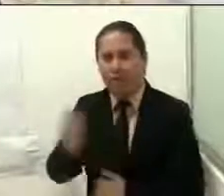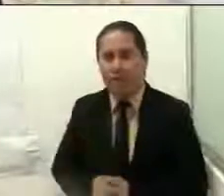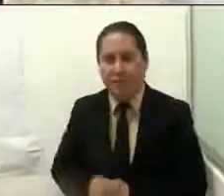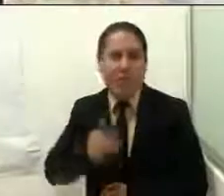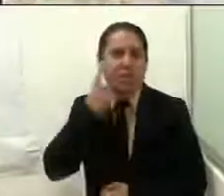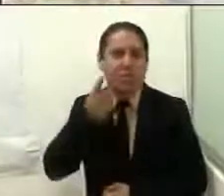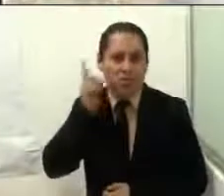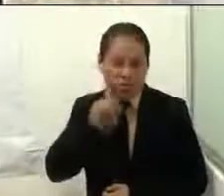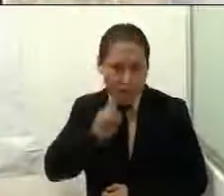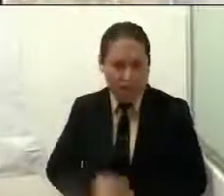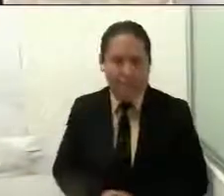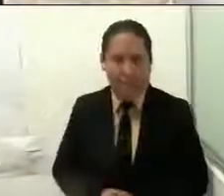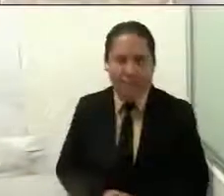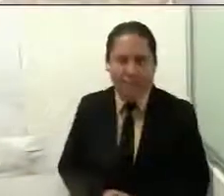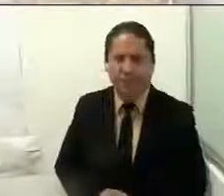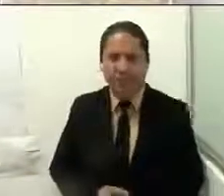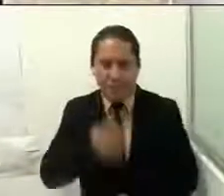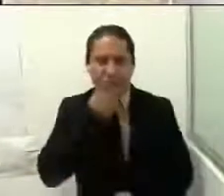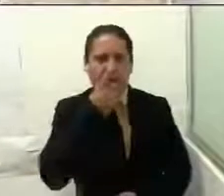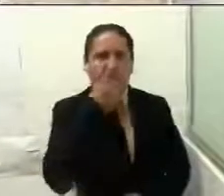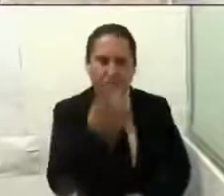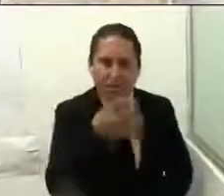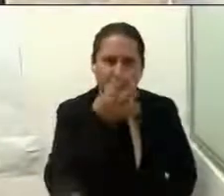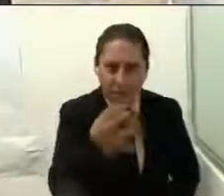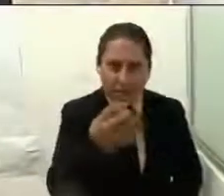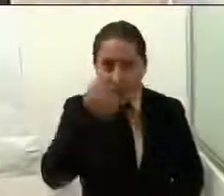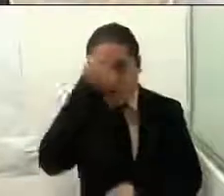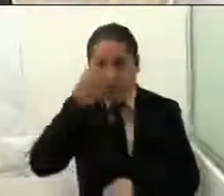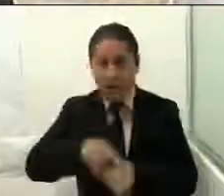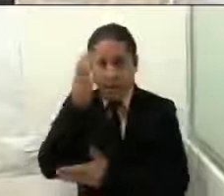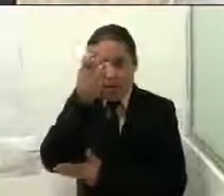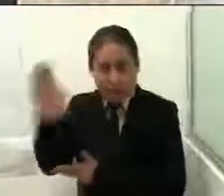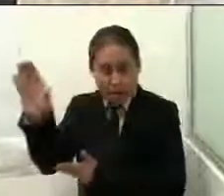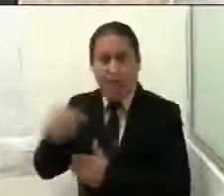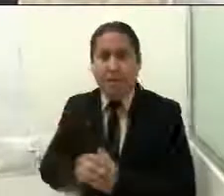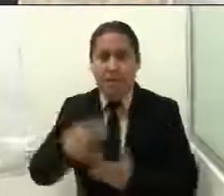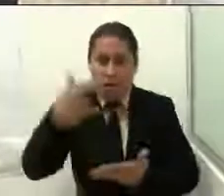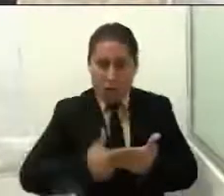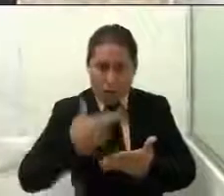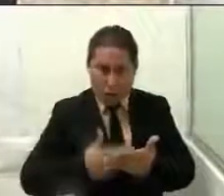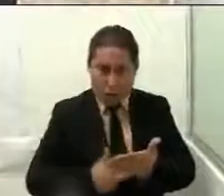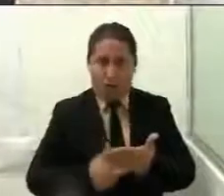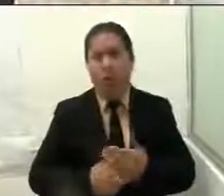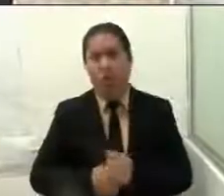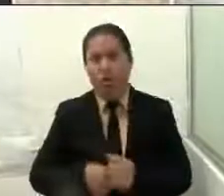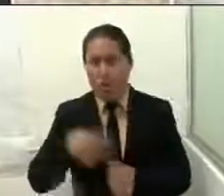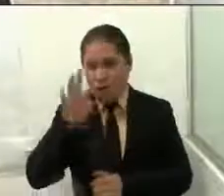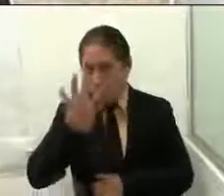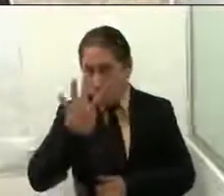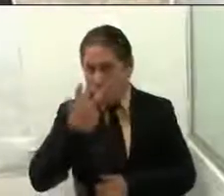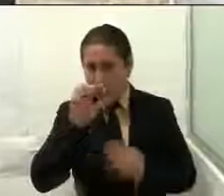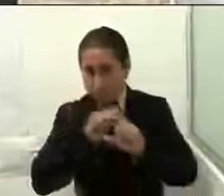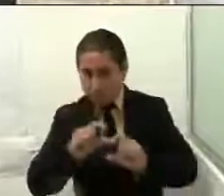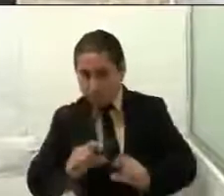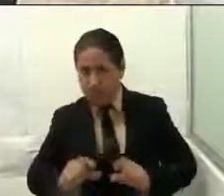precisamente quiero comentarle que la secretaria el campo se firman cuatro anexos técnicos con la